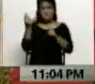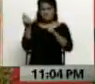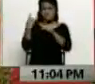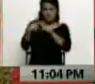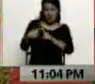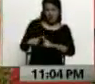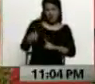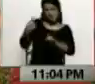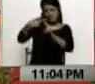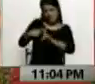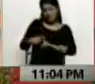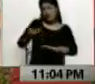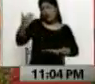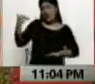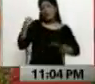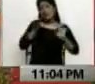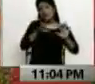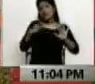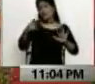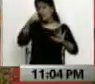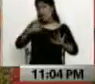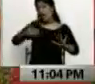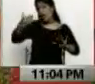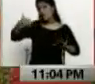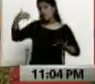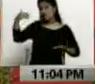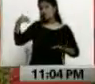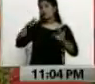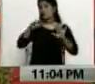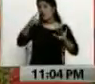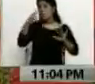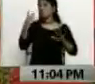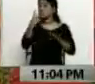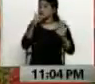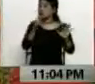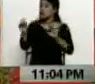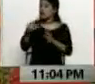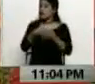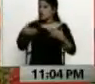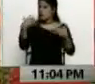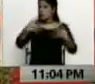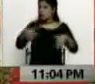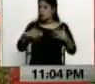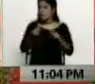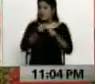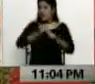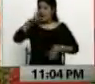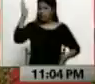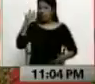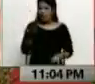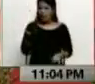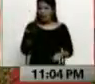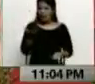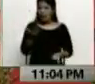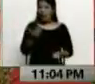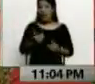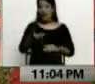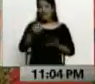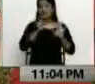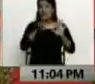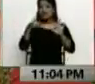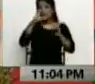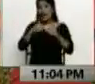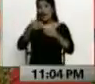varios 60 millones pero hace 16 años le saquen la cuenta Cuánto sería